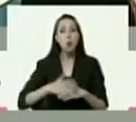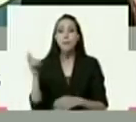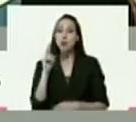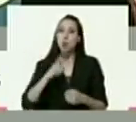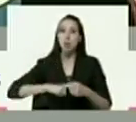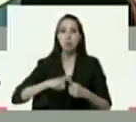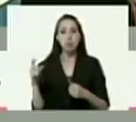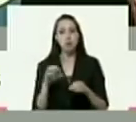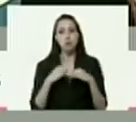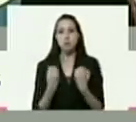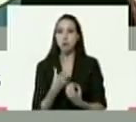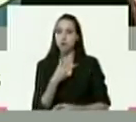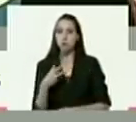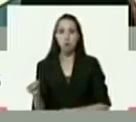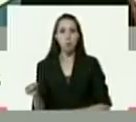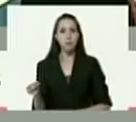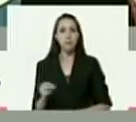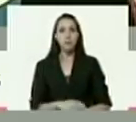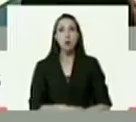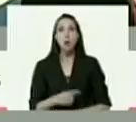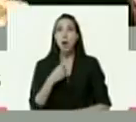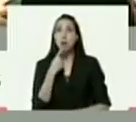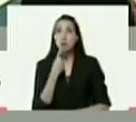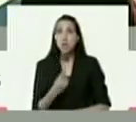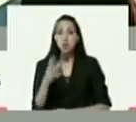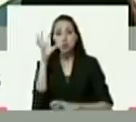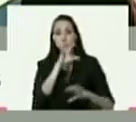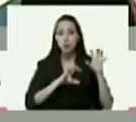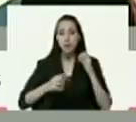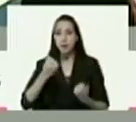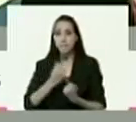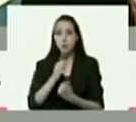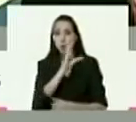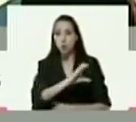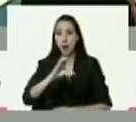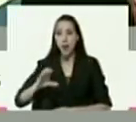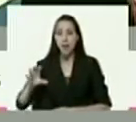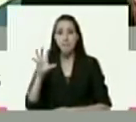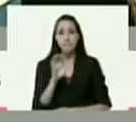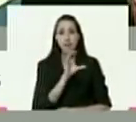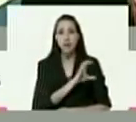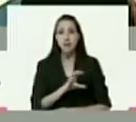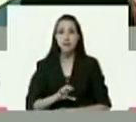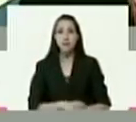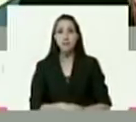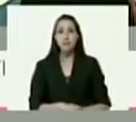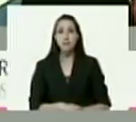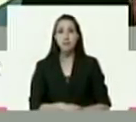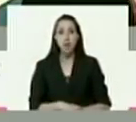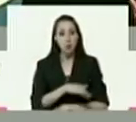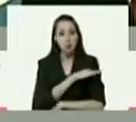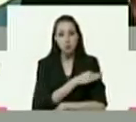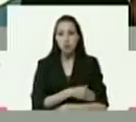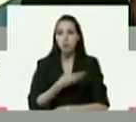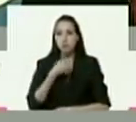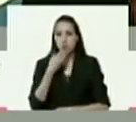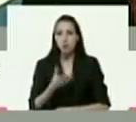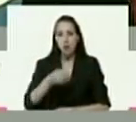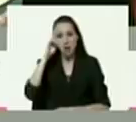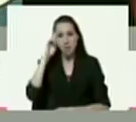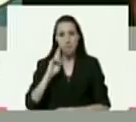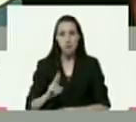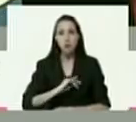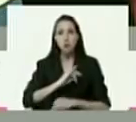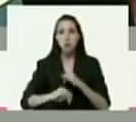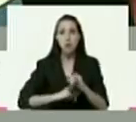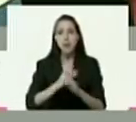eso lo han dicho países miembros, los países del Caribe, países que tienen una gran posición de respeto al derecho